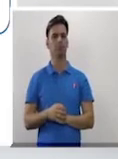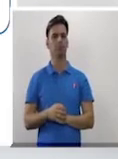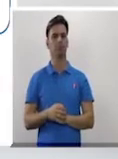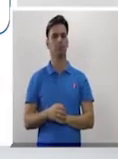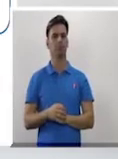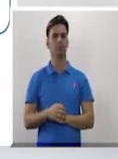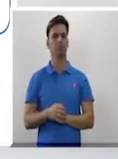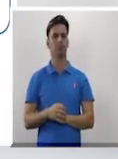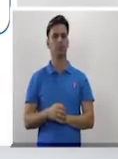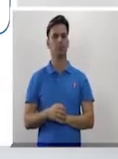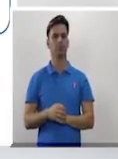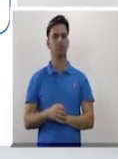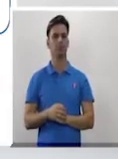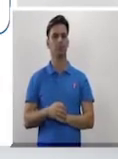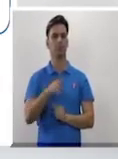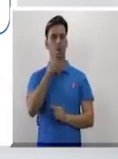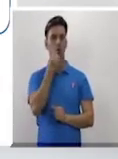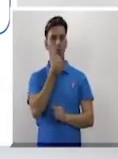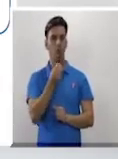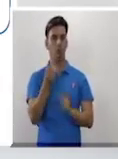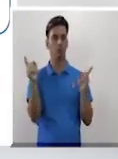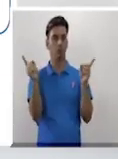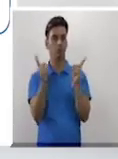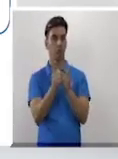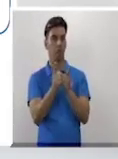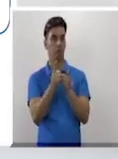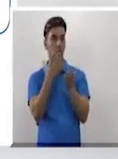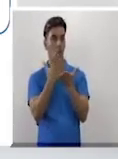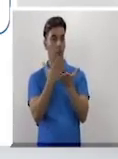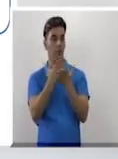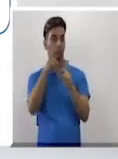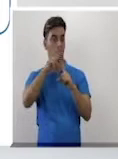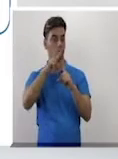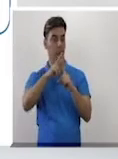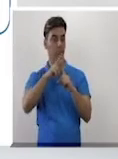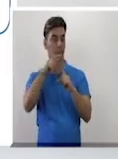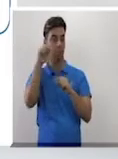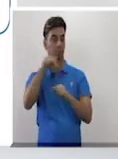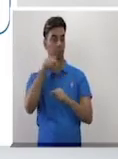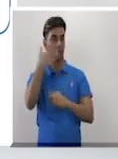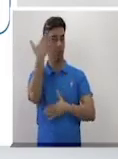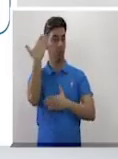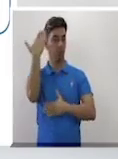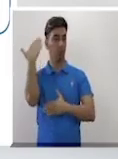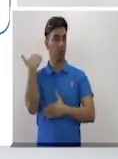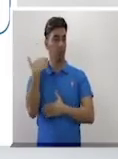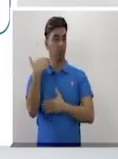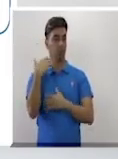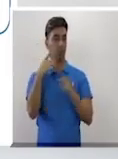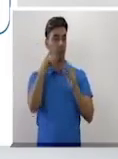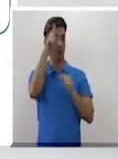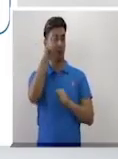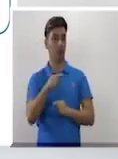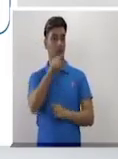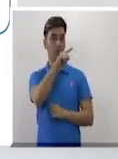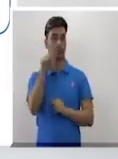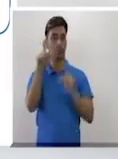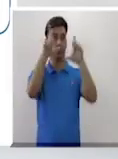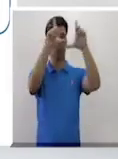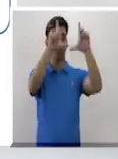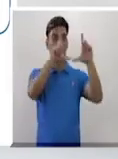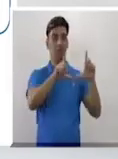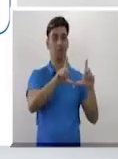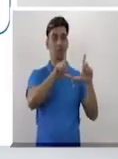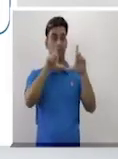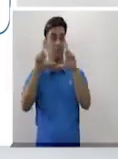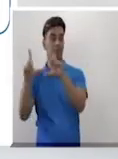Retomas el resumen que en la teleclase del traslado de las funciones sobre los ejes te